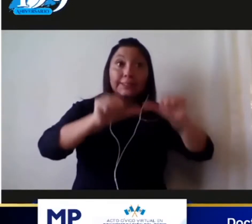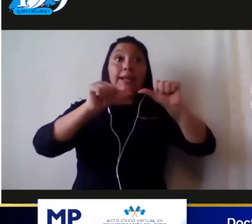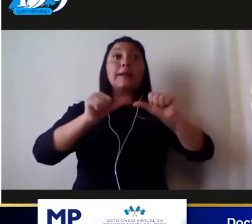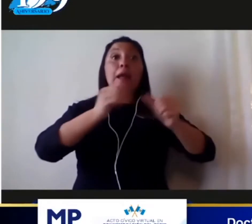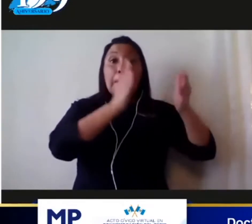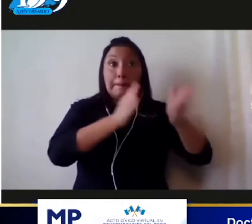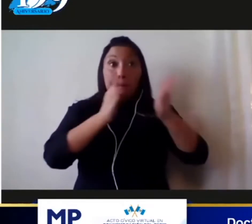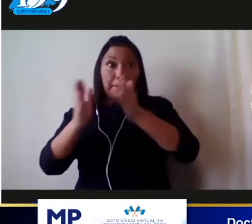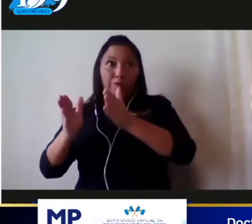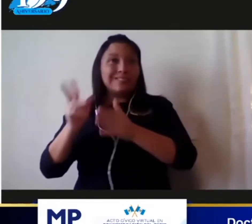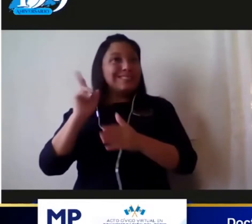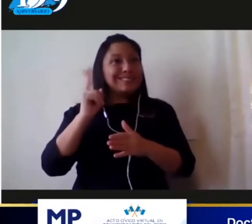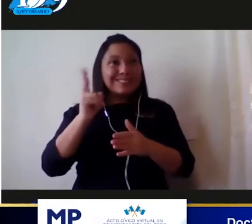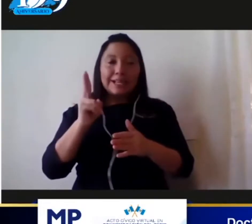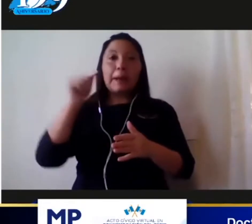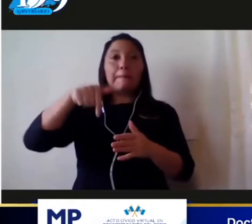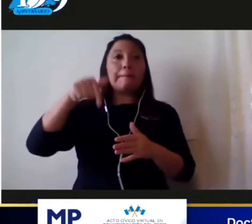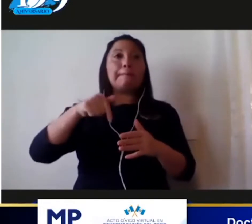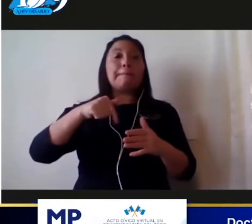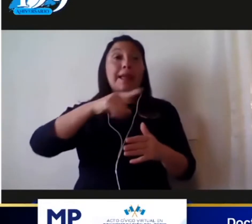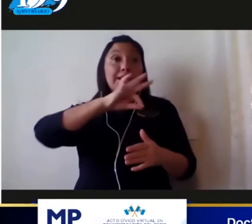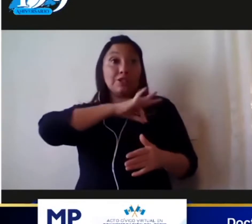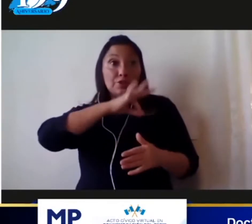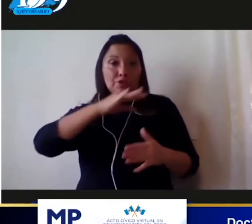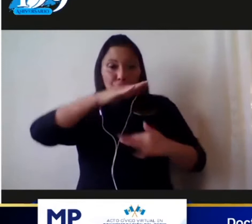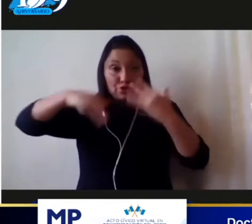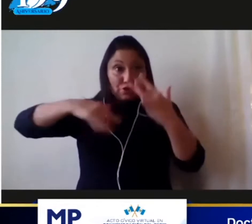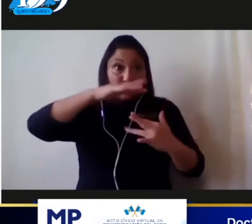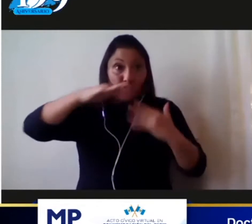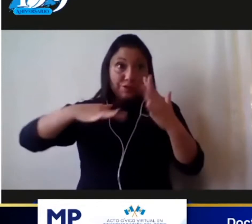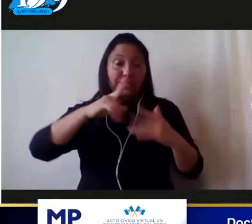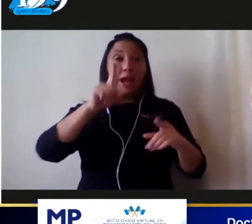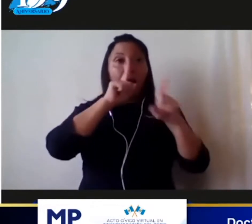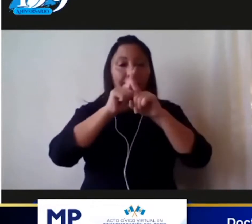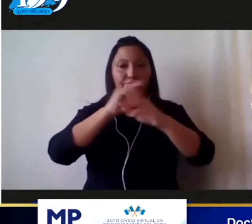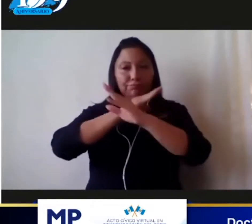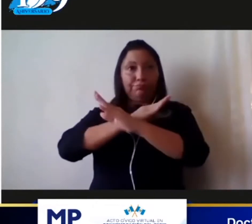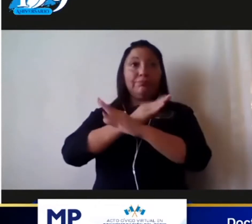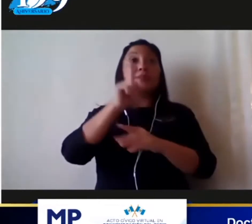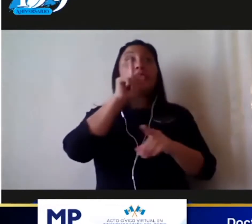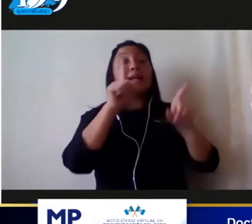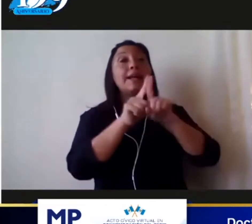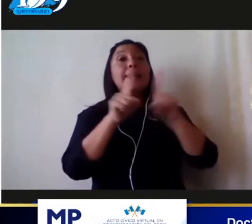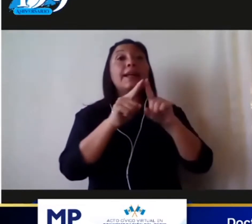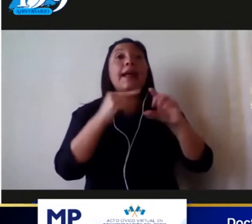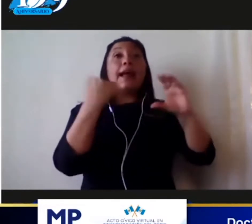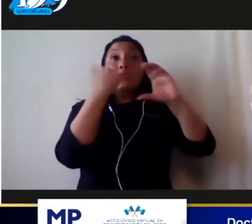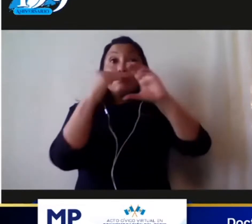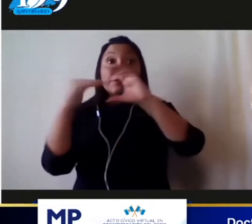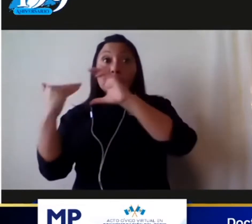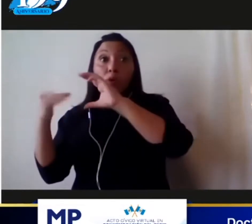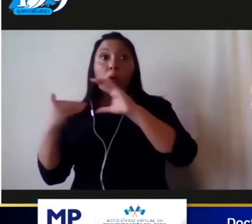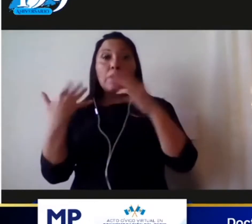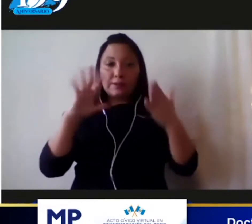de forma virtual, con mecanismos de comunicación segura y de un sistema de correspondencia con